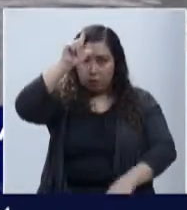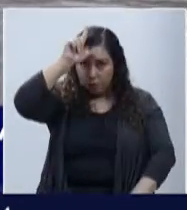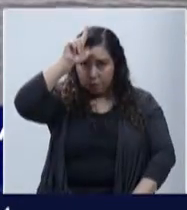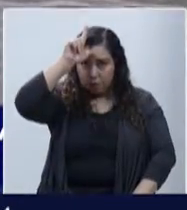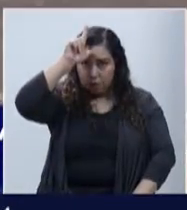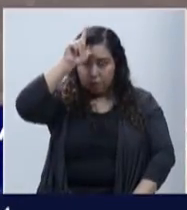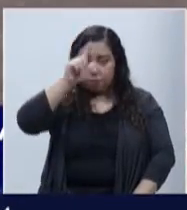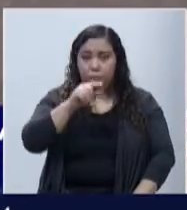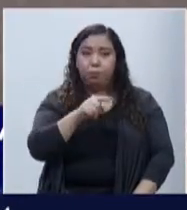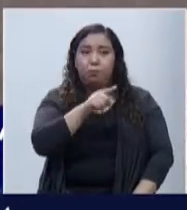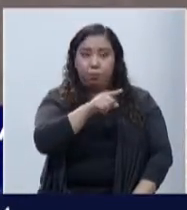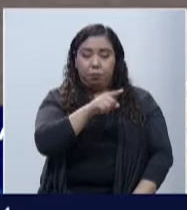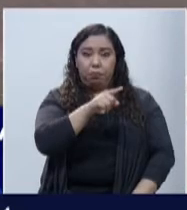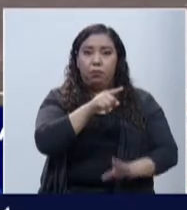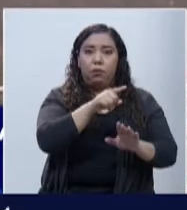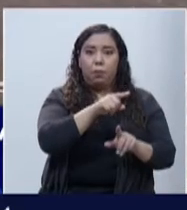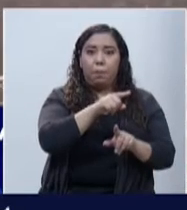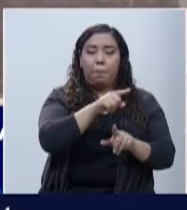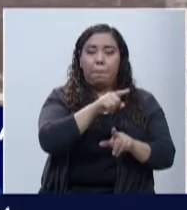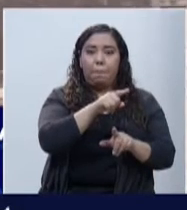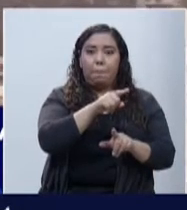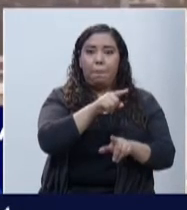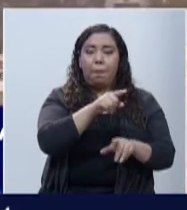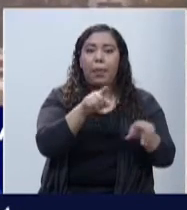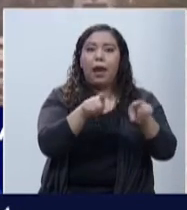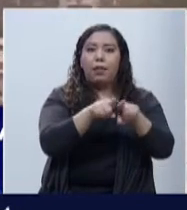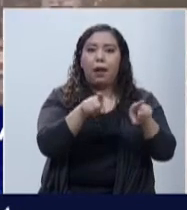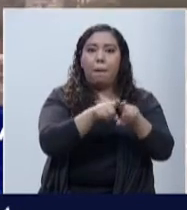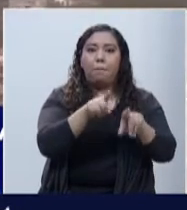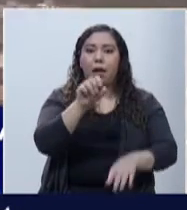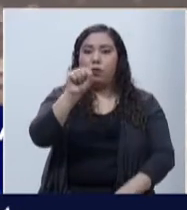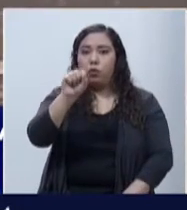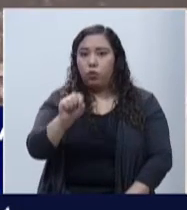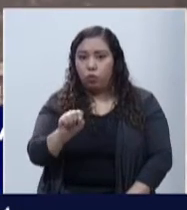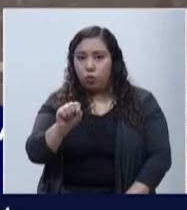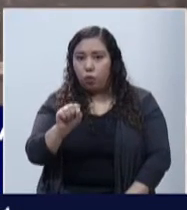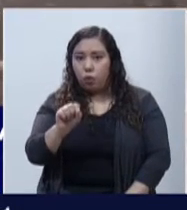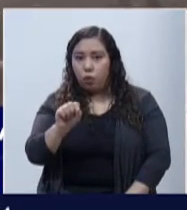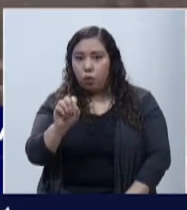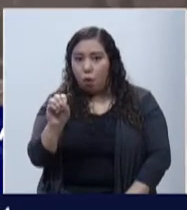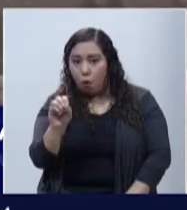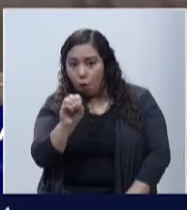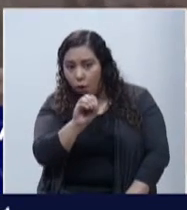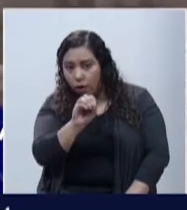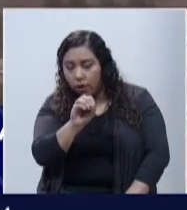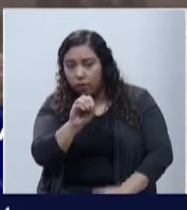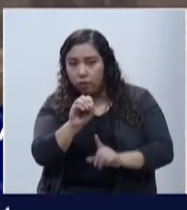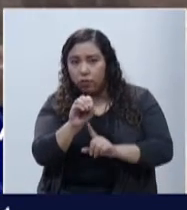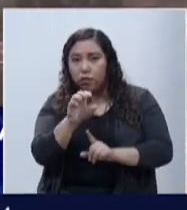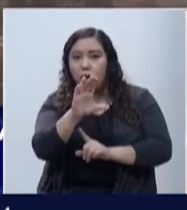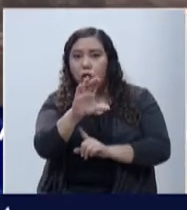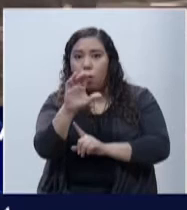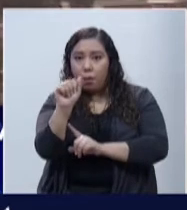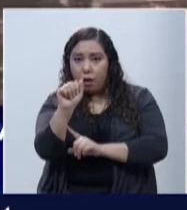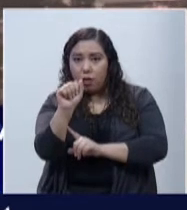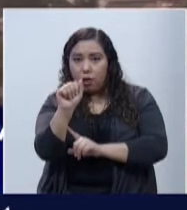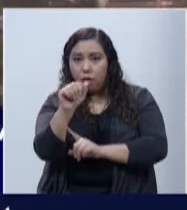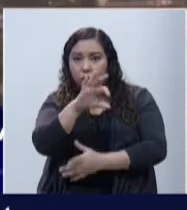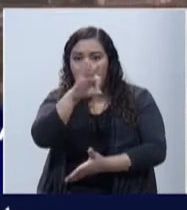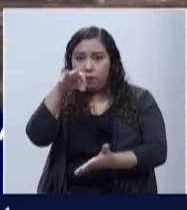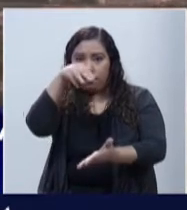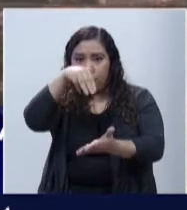lempira y en los sectores suroeste de los departamentos en este caso de comayagua y francisco